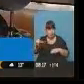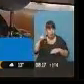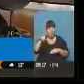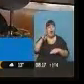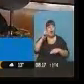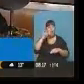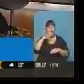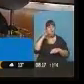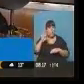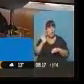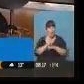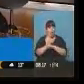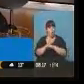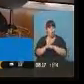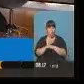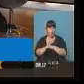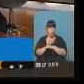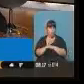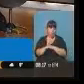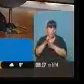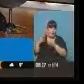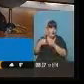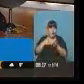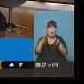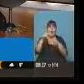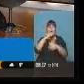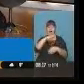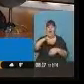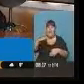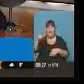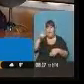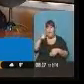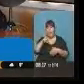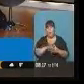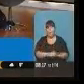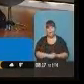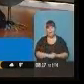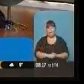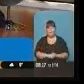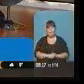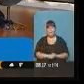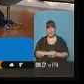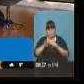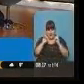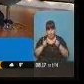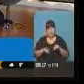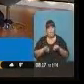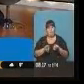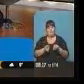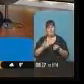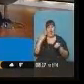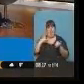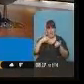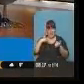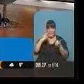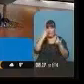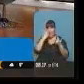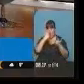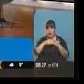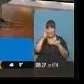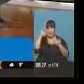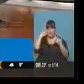bermejo digamos canaliza este e incluye a argentina bolivia